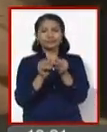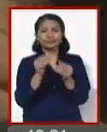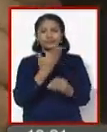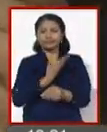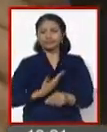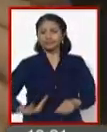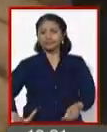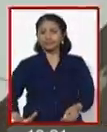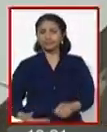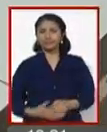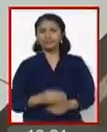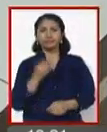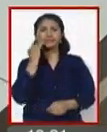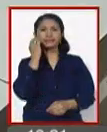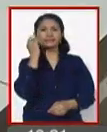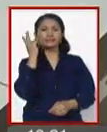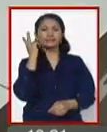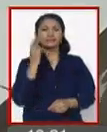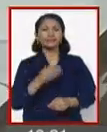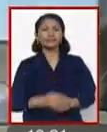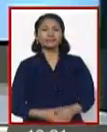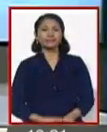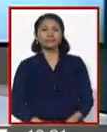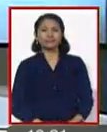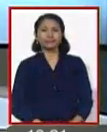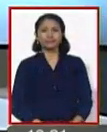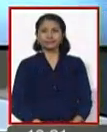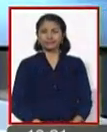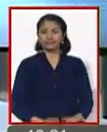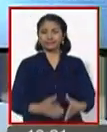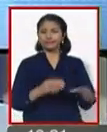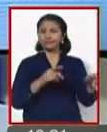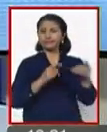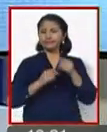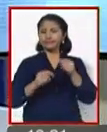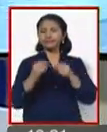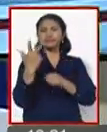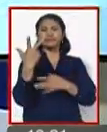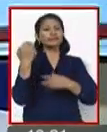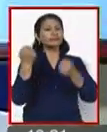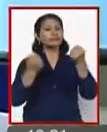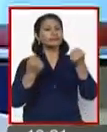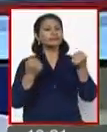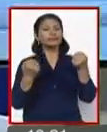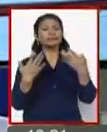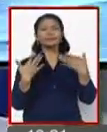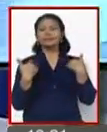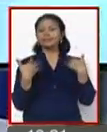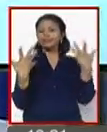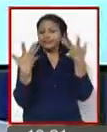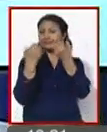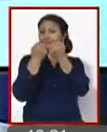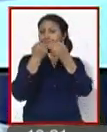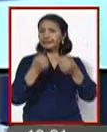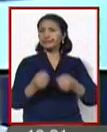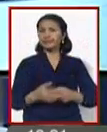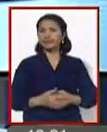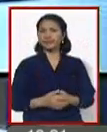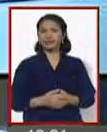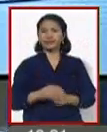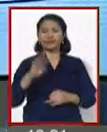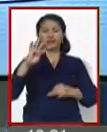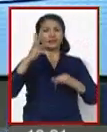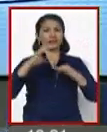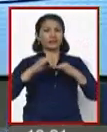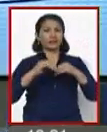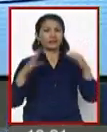con el presidente del estado, Evo Morales. En hechos de tránsito, tres vehículos se vieron involucrados en un accidente registrado